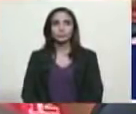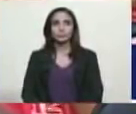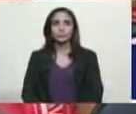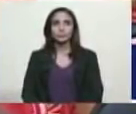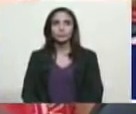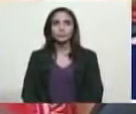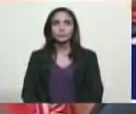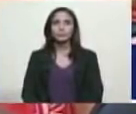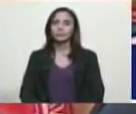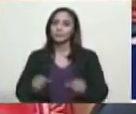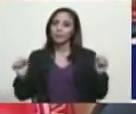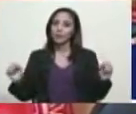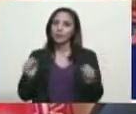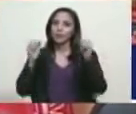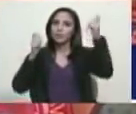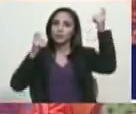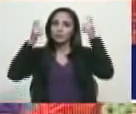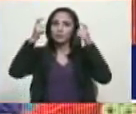¡Que viva!